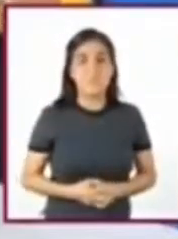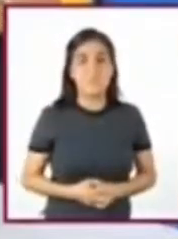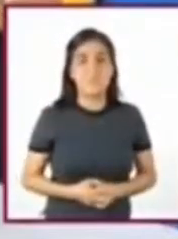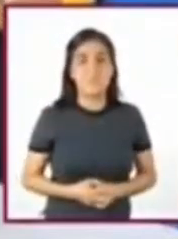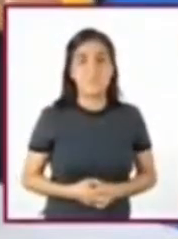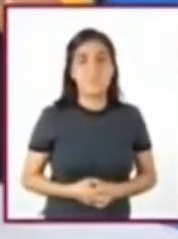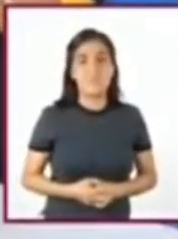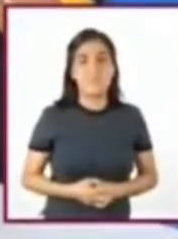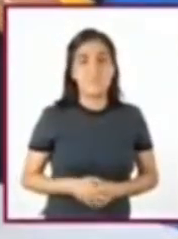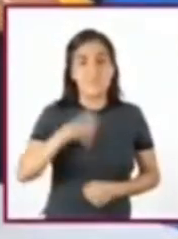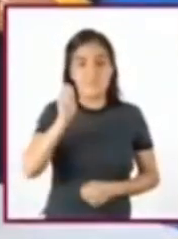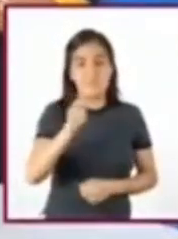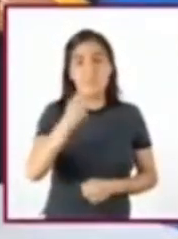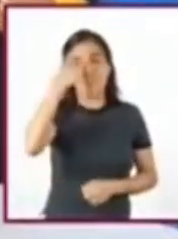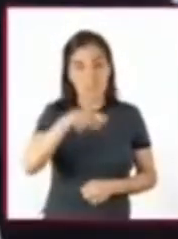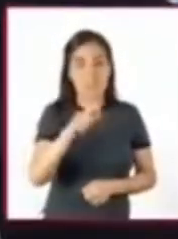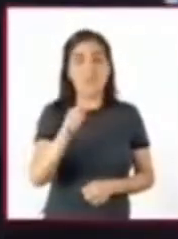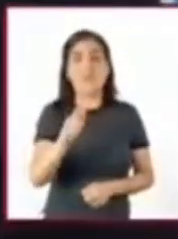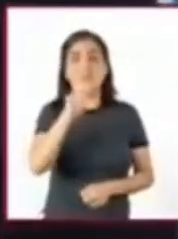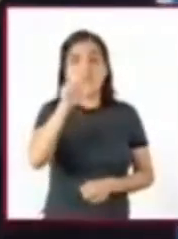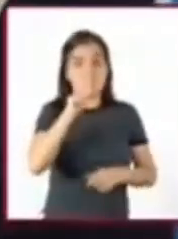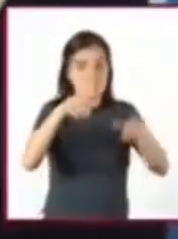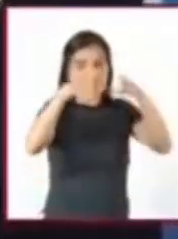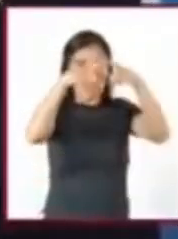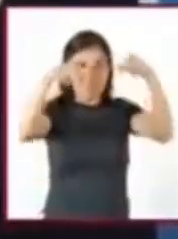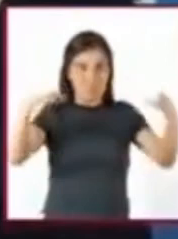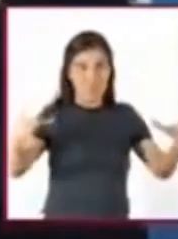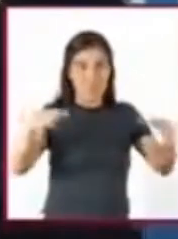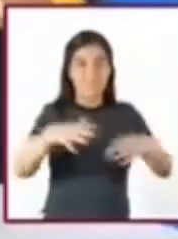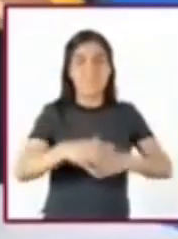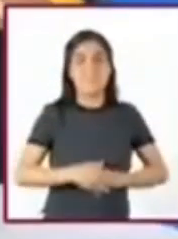una pantalla para lámpara,